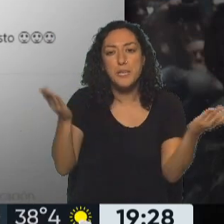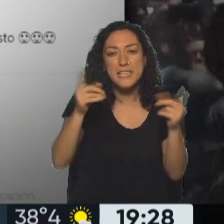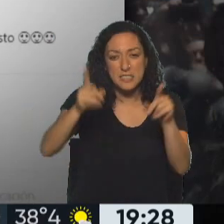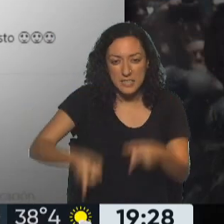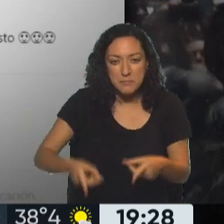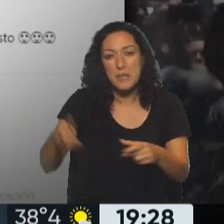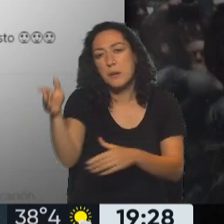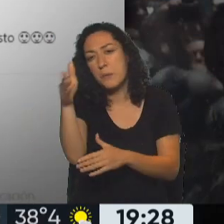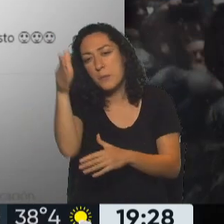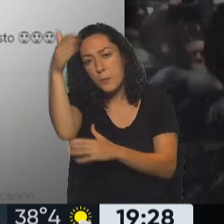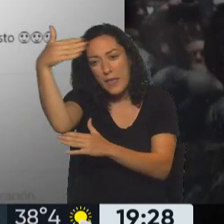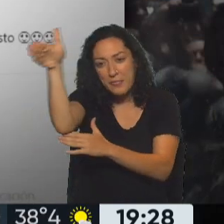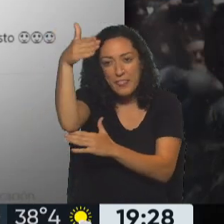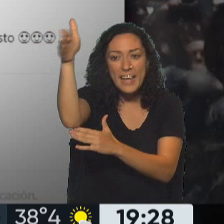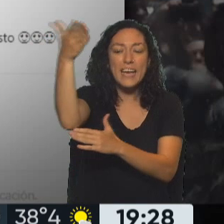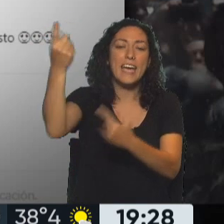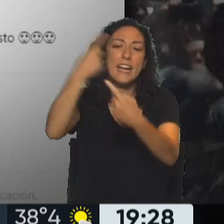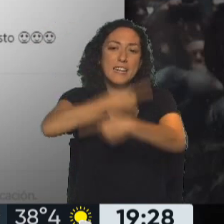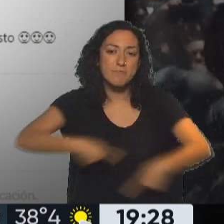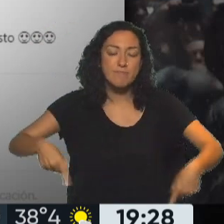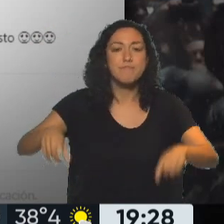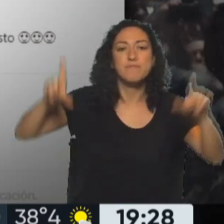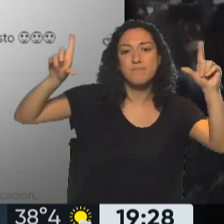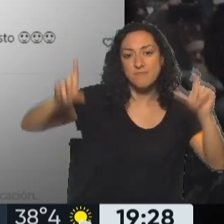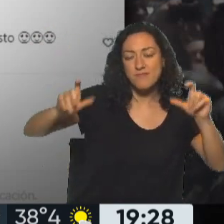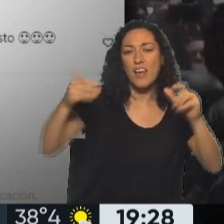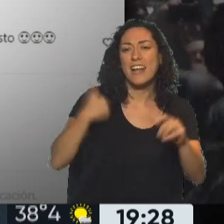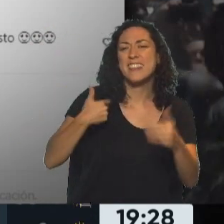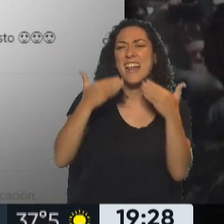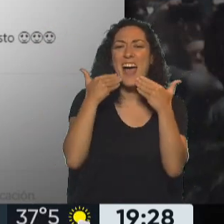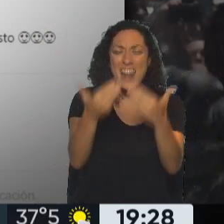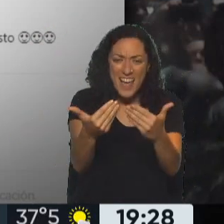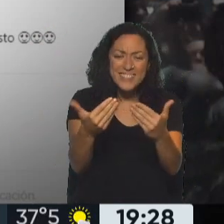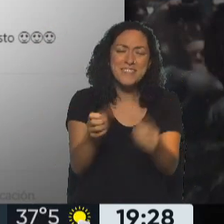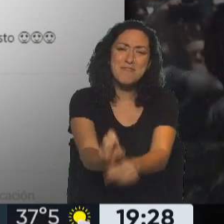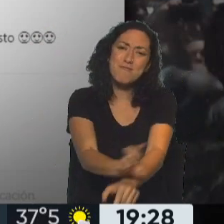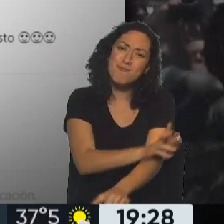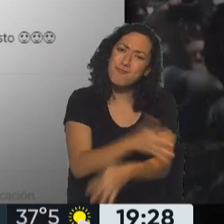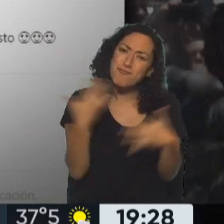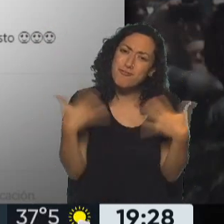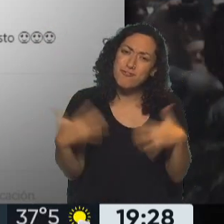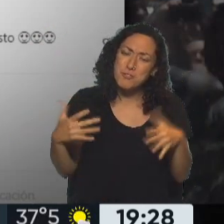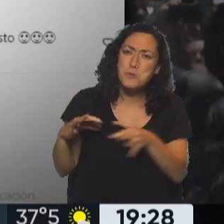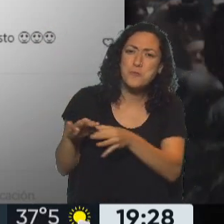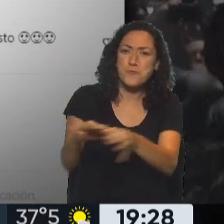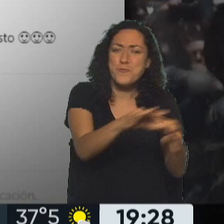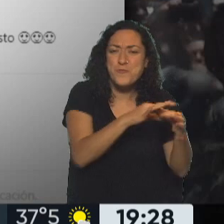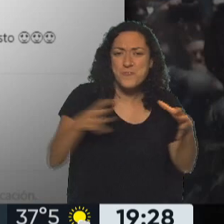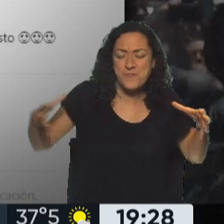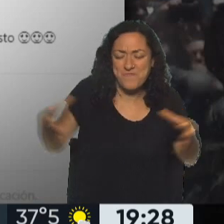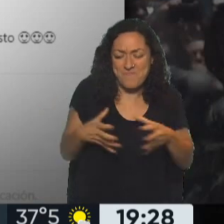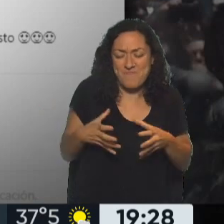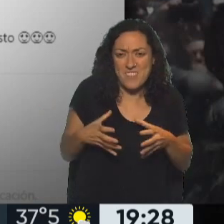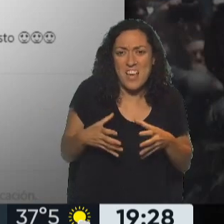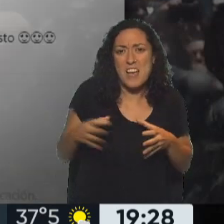con banderas ahí posando y dijo, gracias Argentina, gracias, emoción pura vivir esto todos juntos. No se olvida en